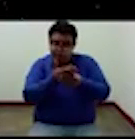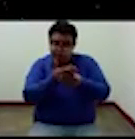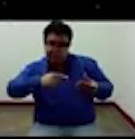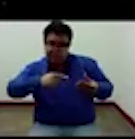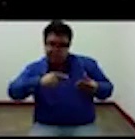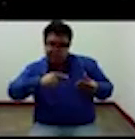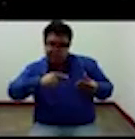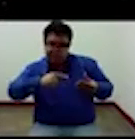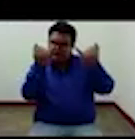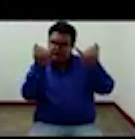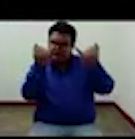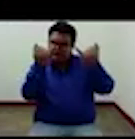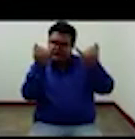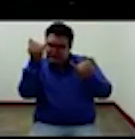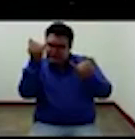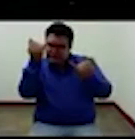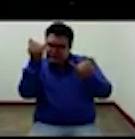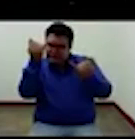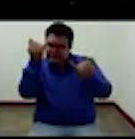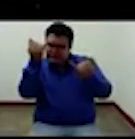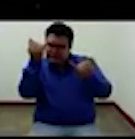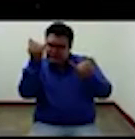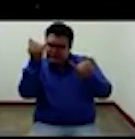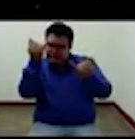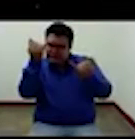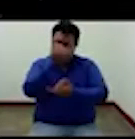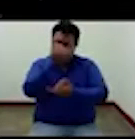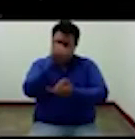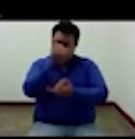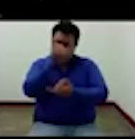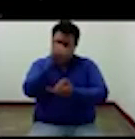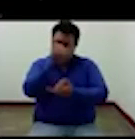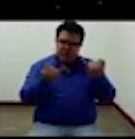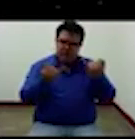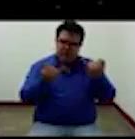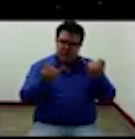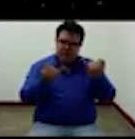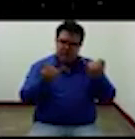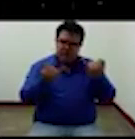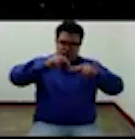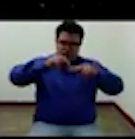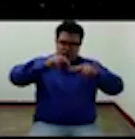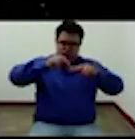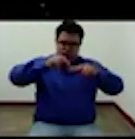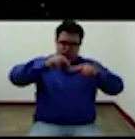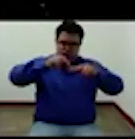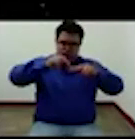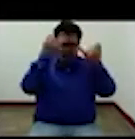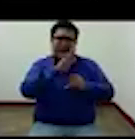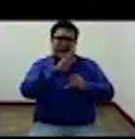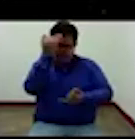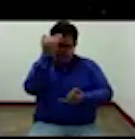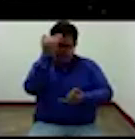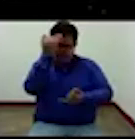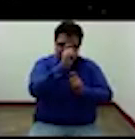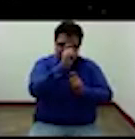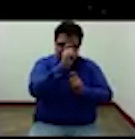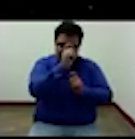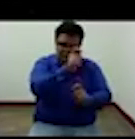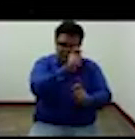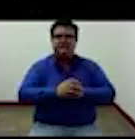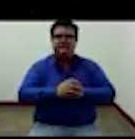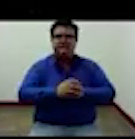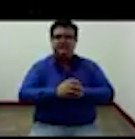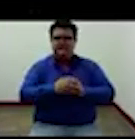nación, de identidad, monumento nacional, etc. Entonces, cogí esos archivos y los manipulé, aproveché el